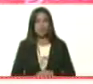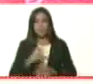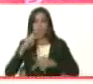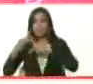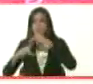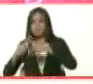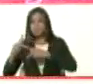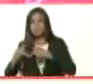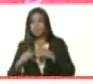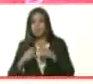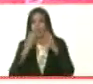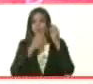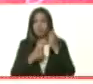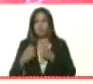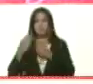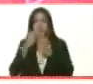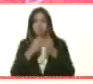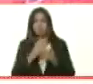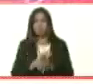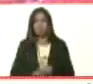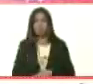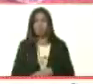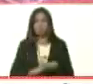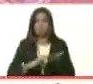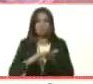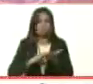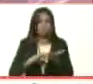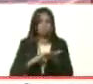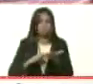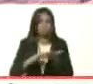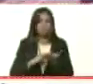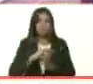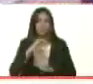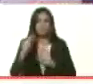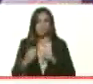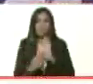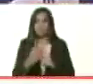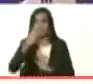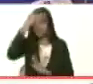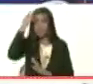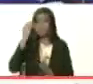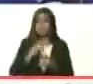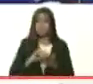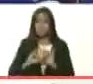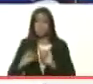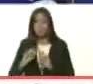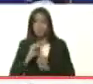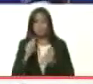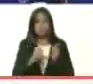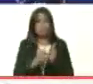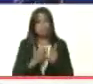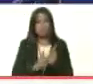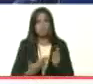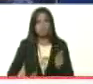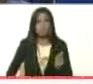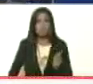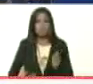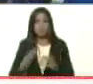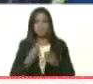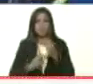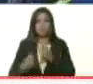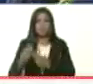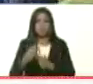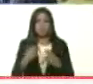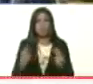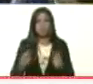políticas de la política económica y soluciones concretas. Tarek, te tocan a ti como vicepresidente de Economía,